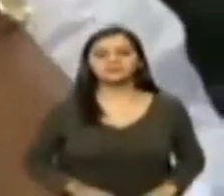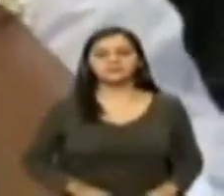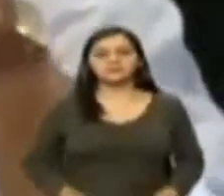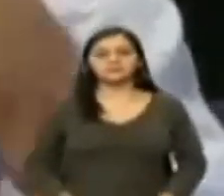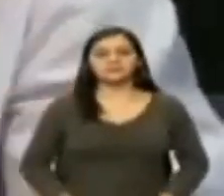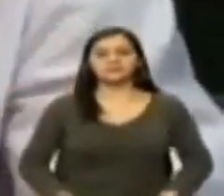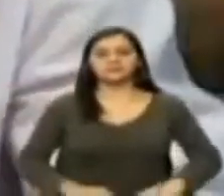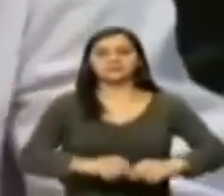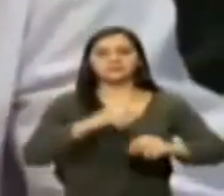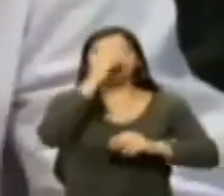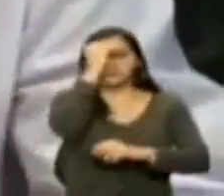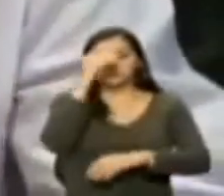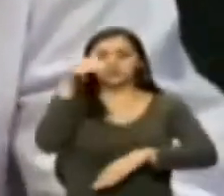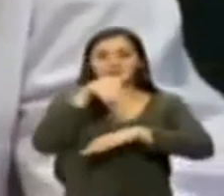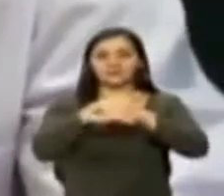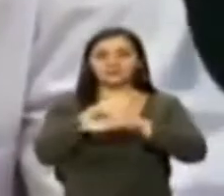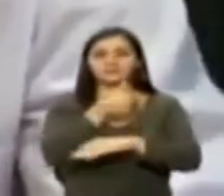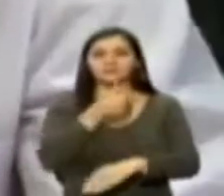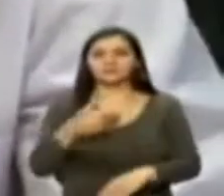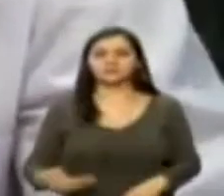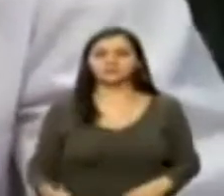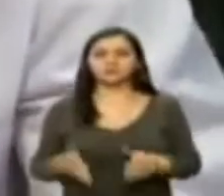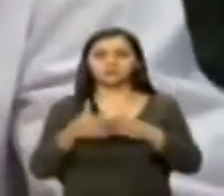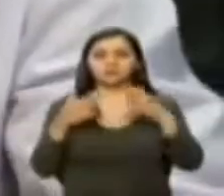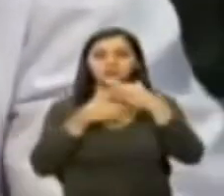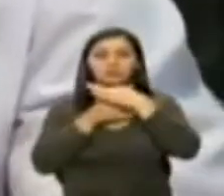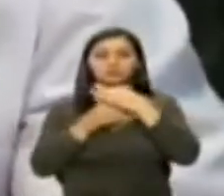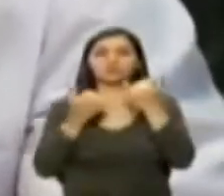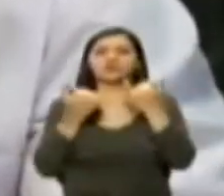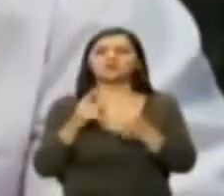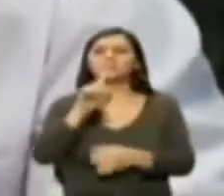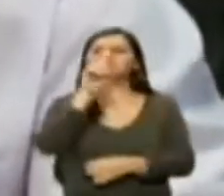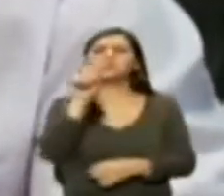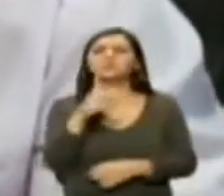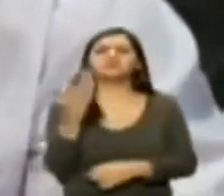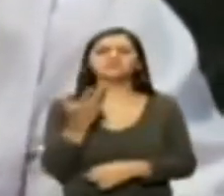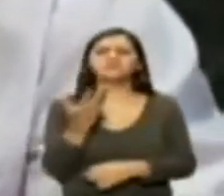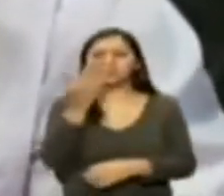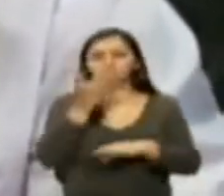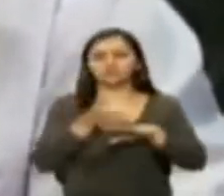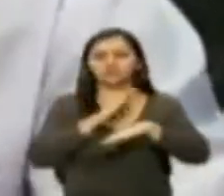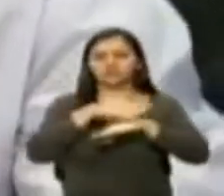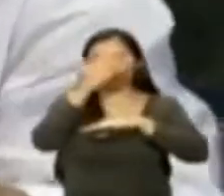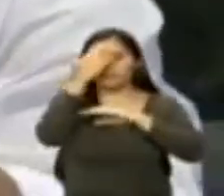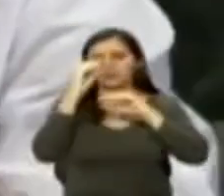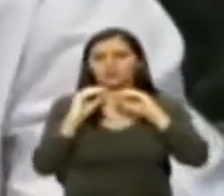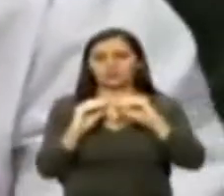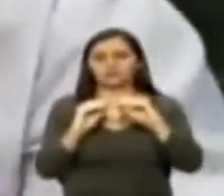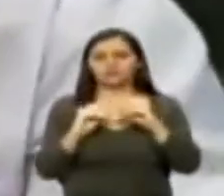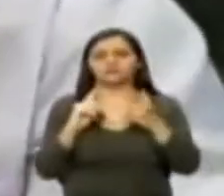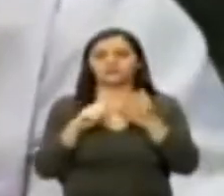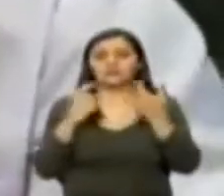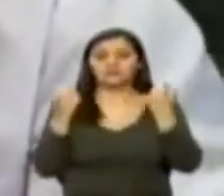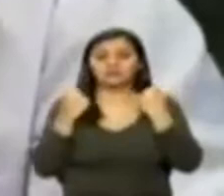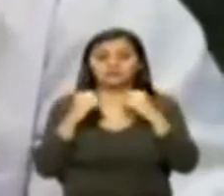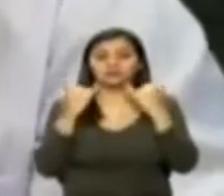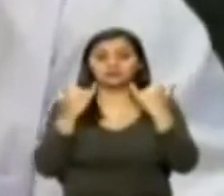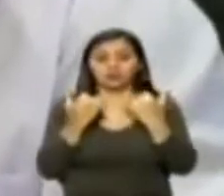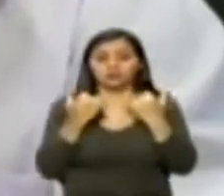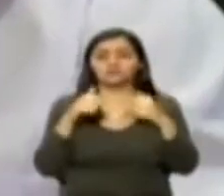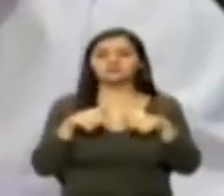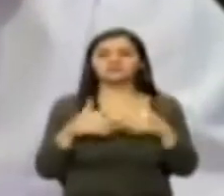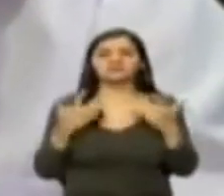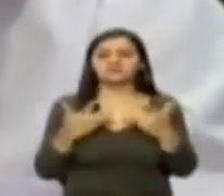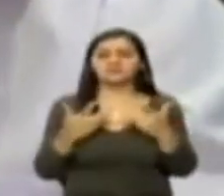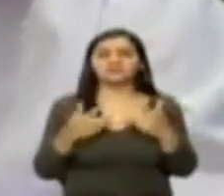buenas tardes, qué gusto. Bueno, la inquietud nuestra es en torno a la educación, qué bien el esfuerzo que